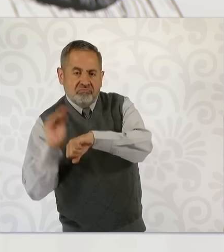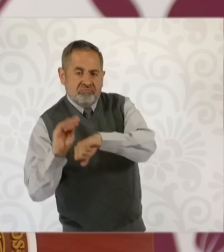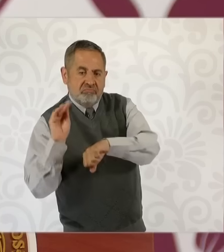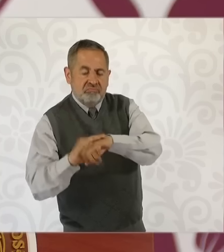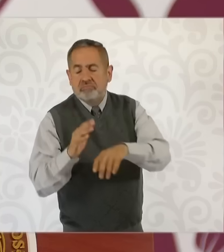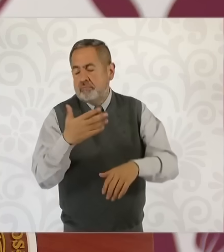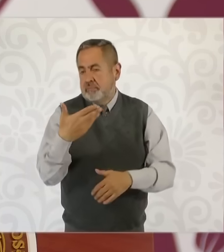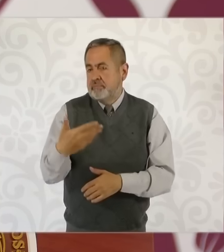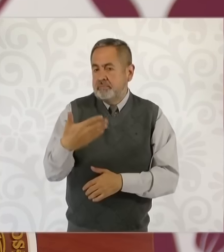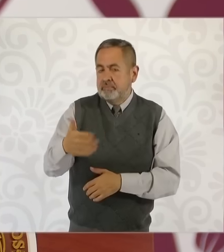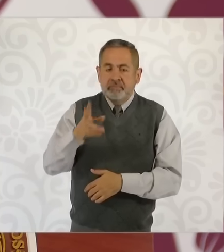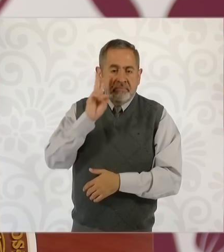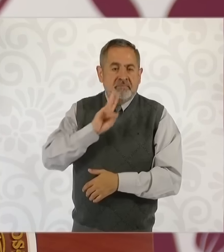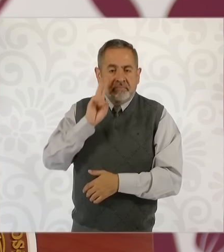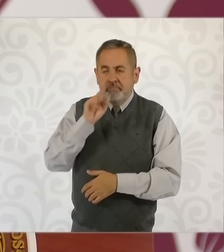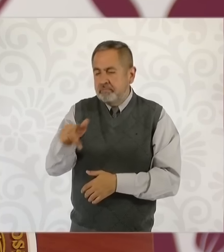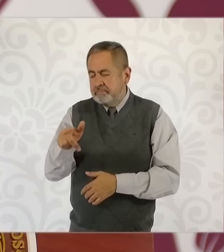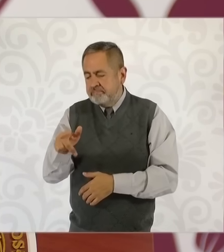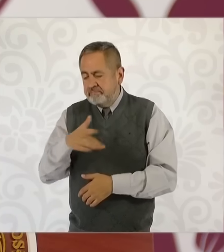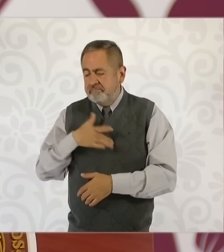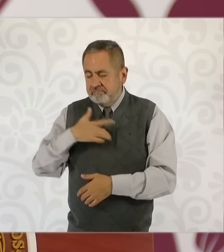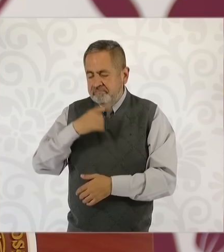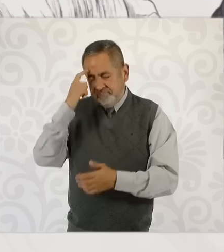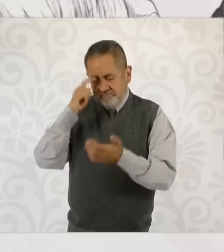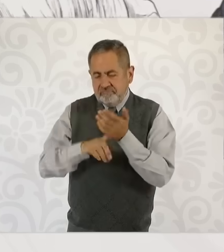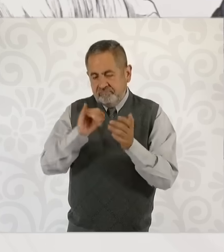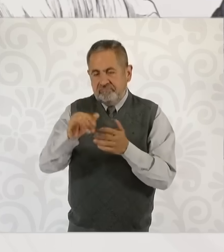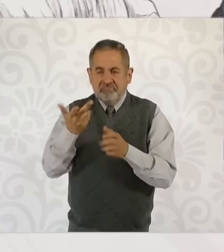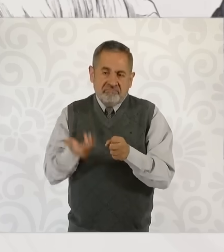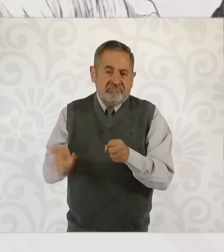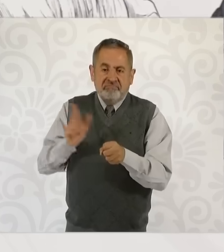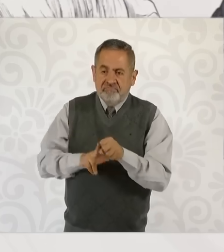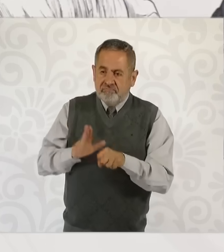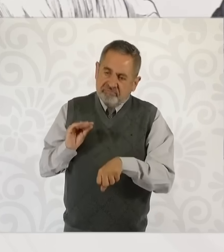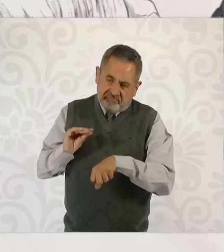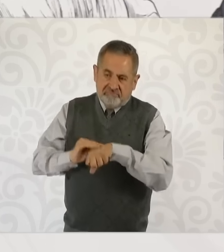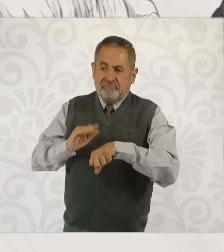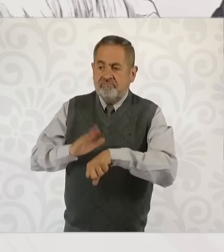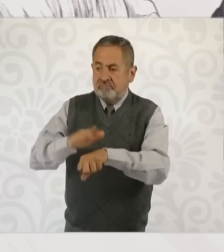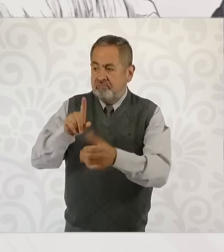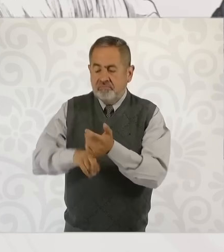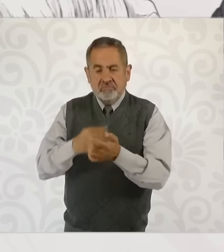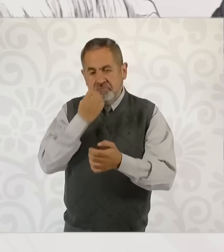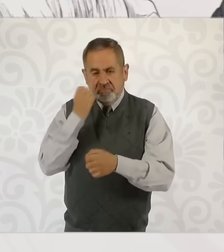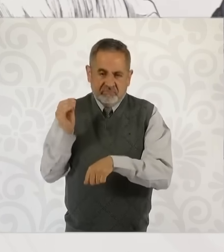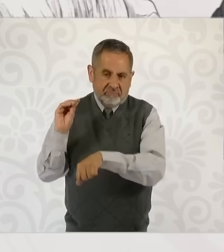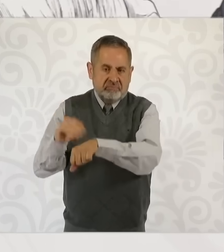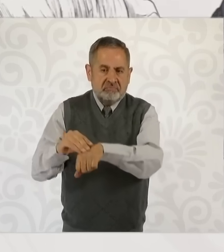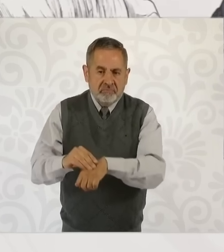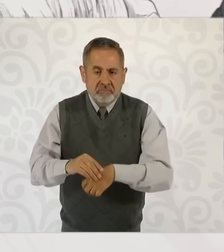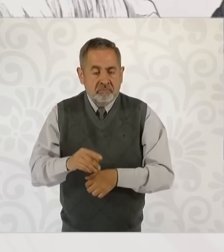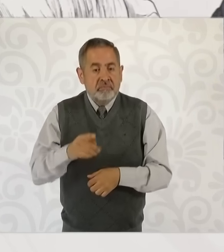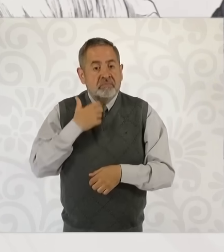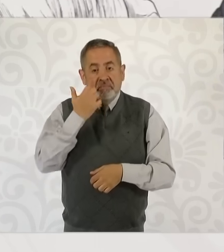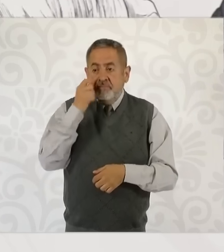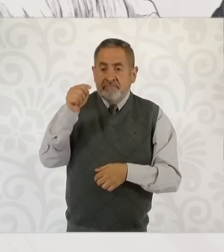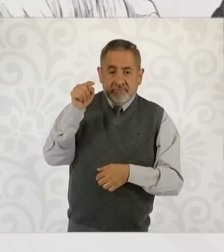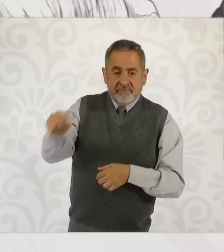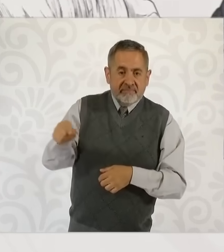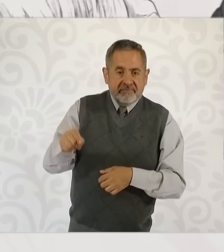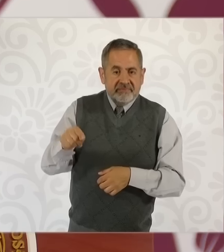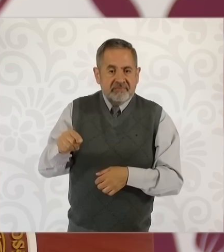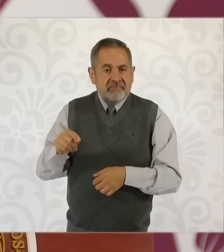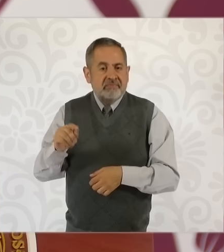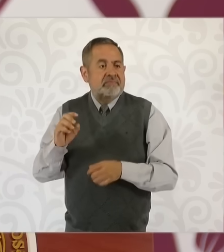necesario, algún hospital, escuela adicional. Incluso lo que queremos es que haya centros de investigación ahí